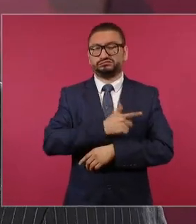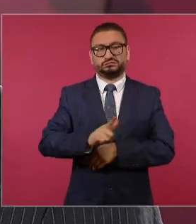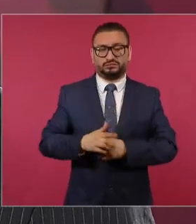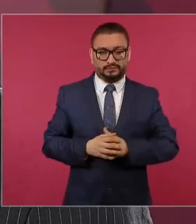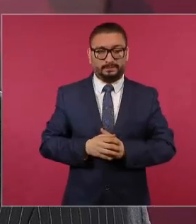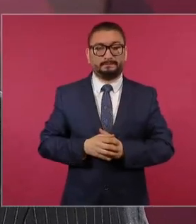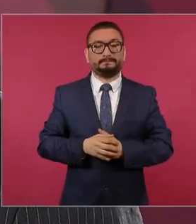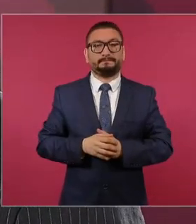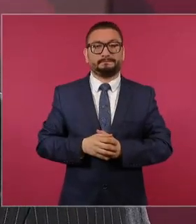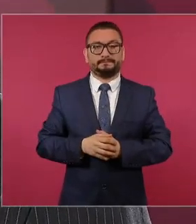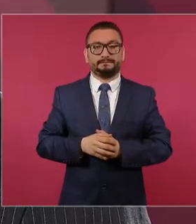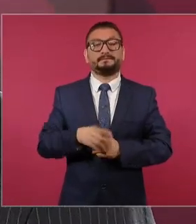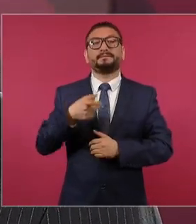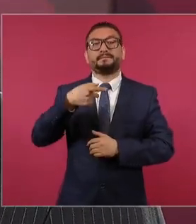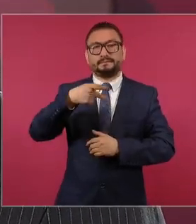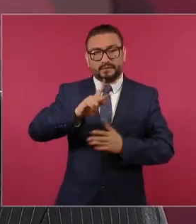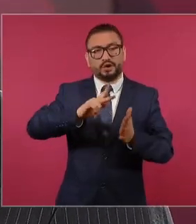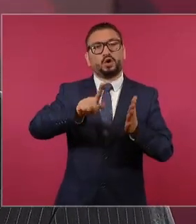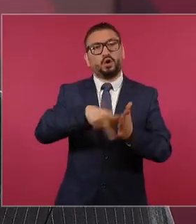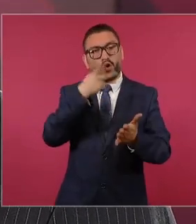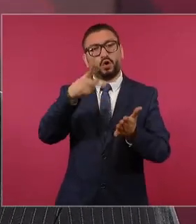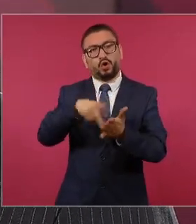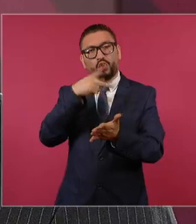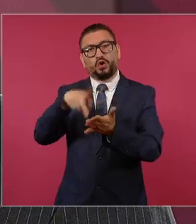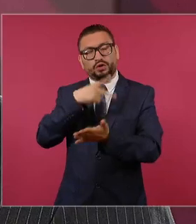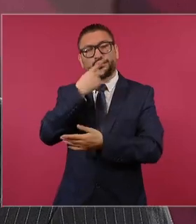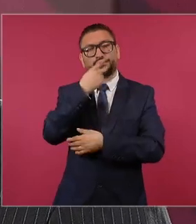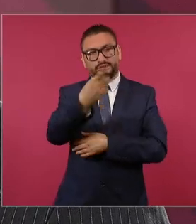Pero lo repito y lo repito,